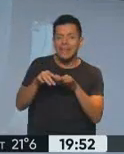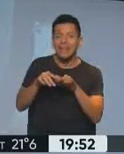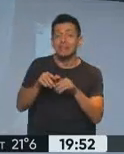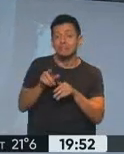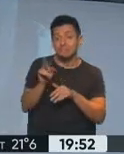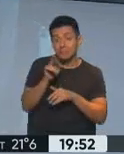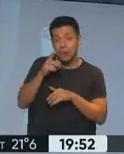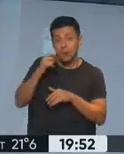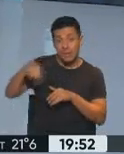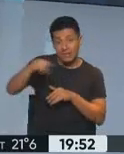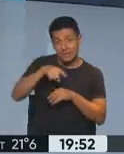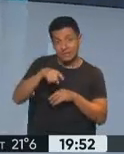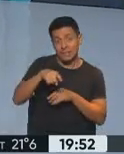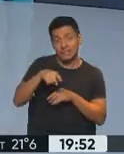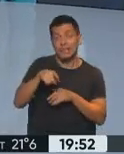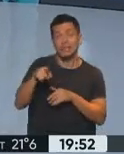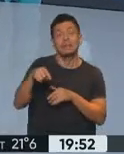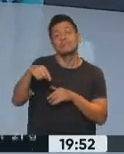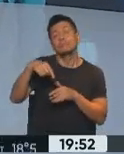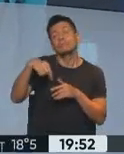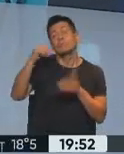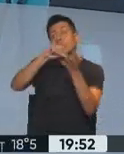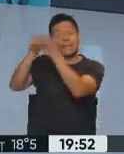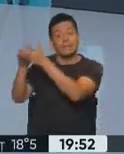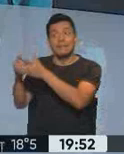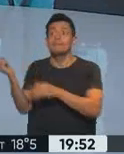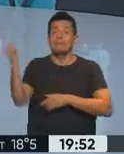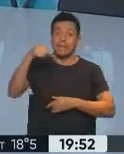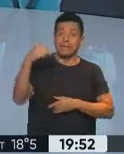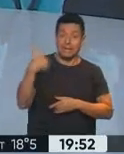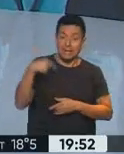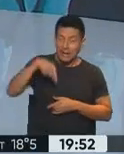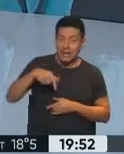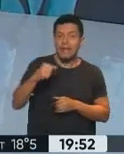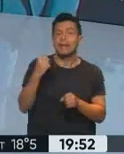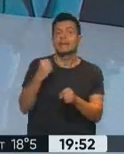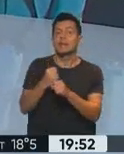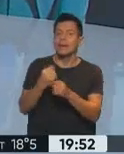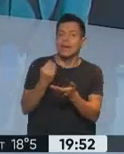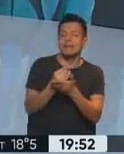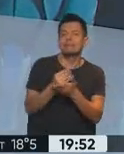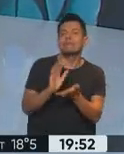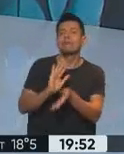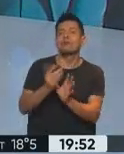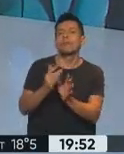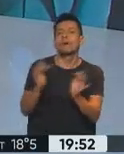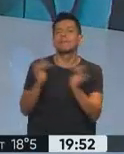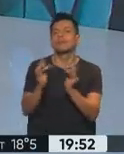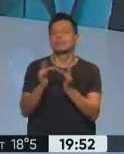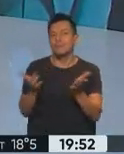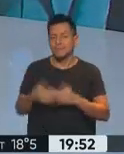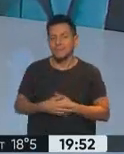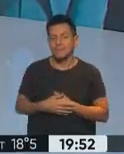trabajadores del mundo que quieran venir a la Argentina, desde donde trabajar de manera remota. Y esto, por supuesto, con el fin